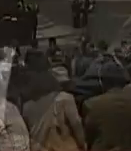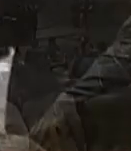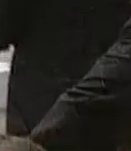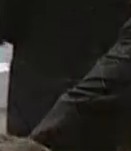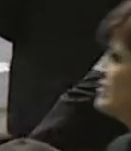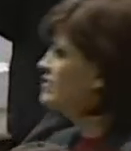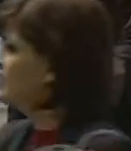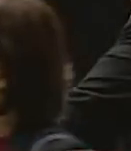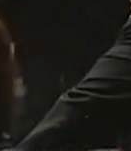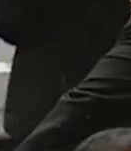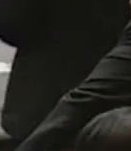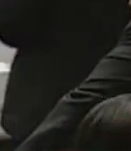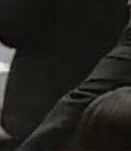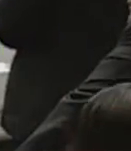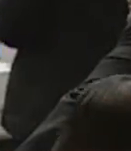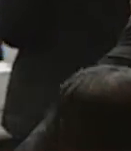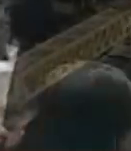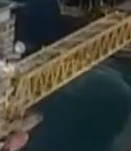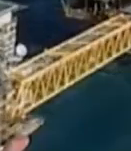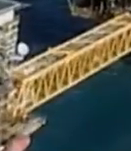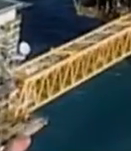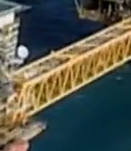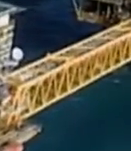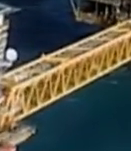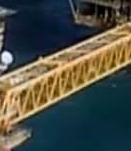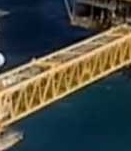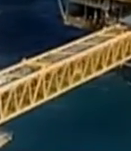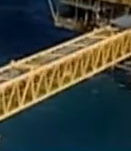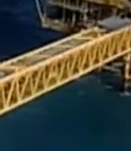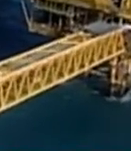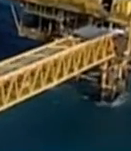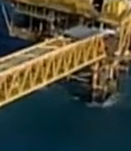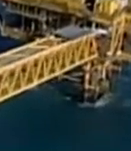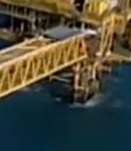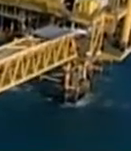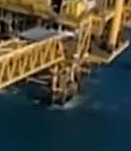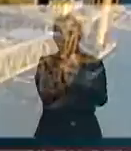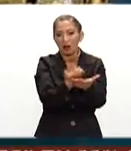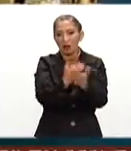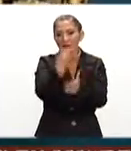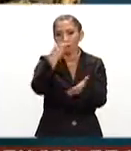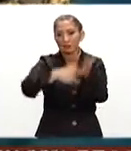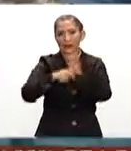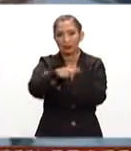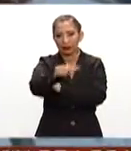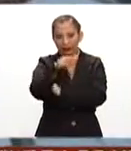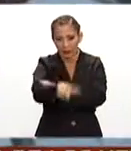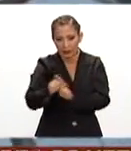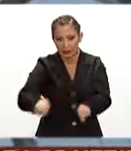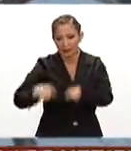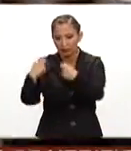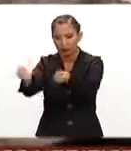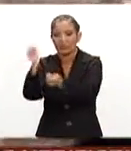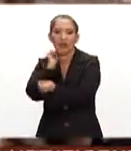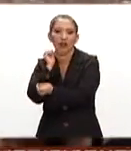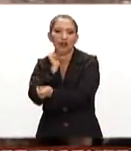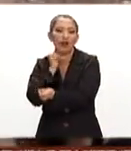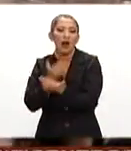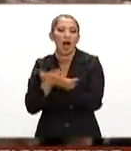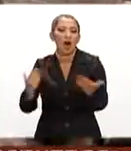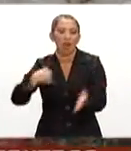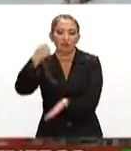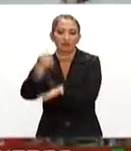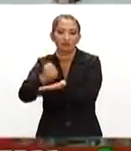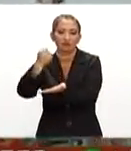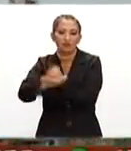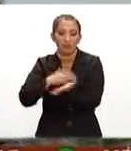Ley Federal de Ingresos sobre Hidrocarburos, la cual figura en el Paquete Económico 2017. Lo turnó al Senado para su ratificación.